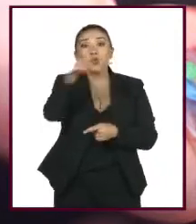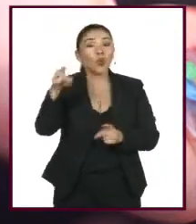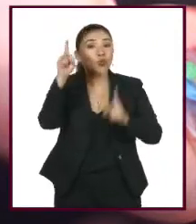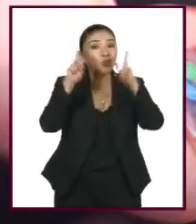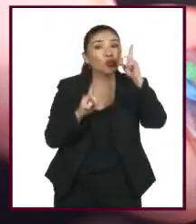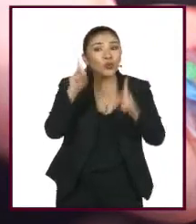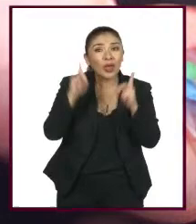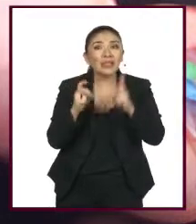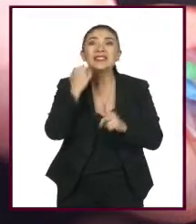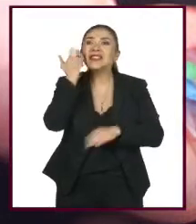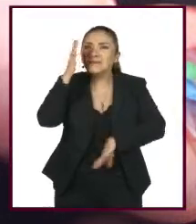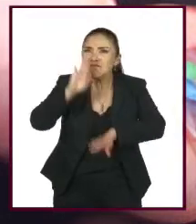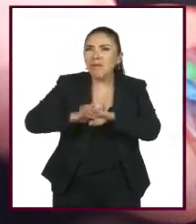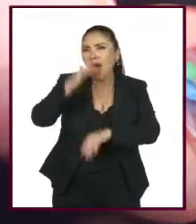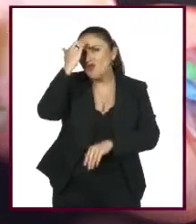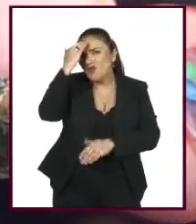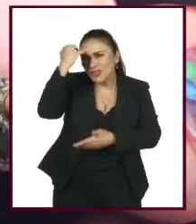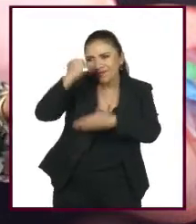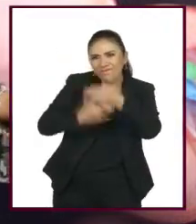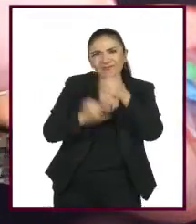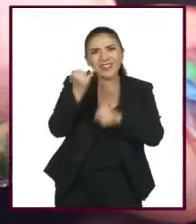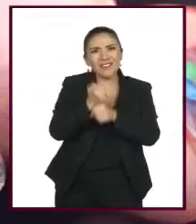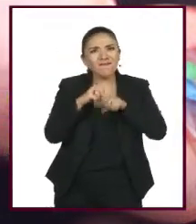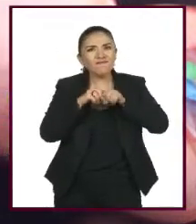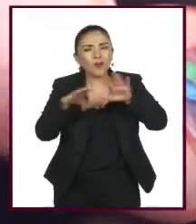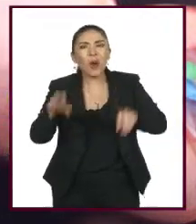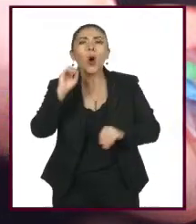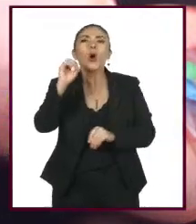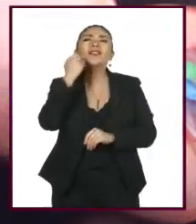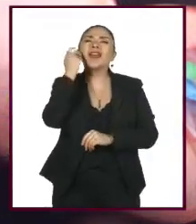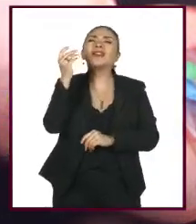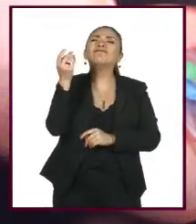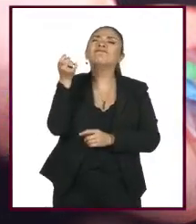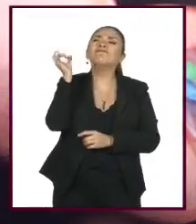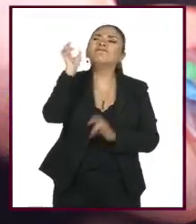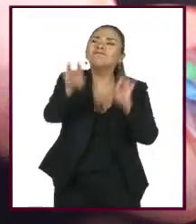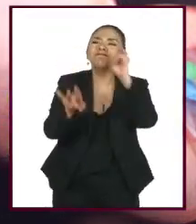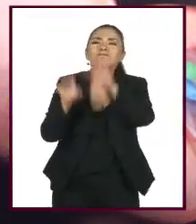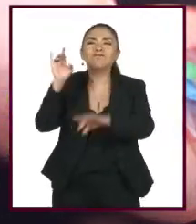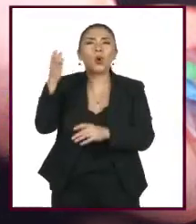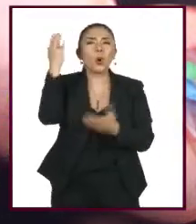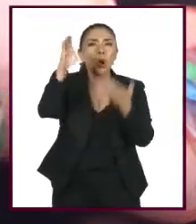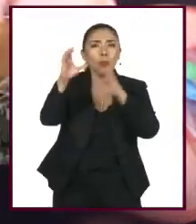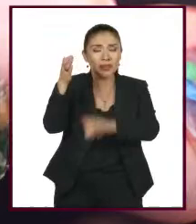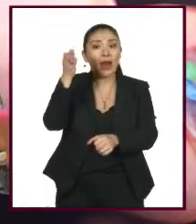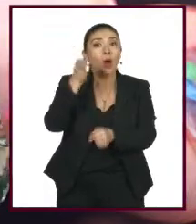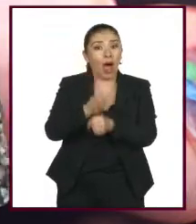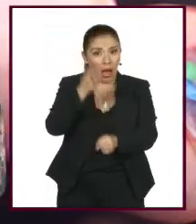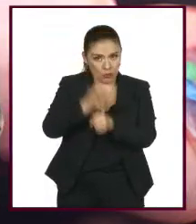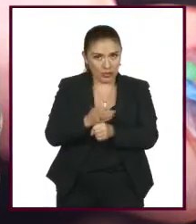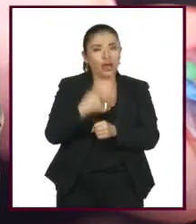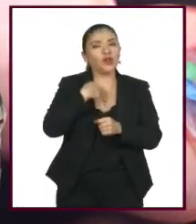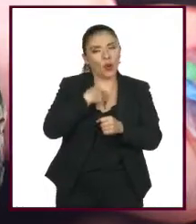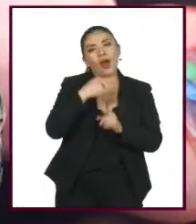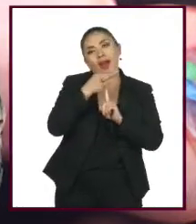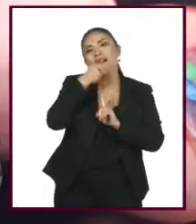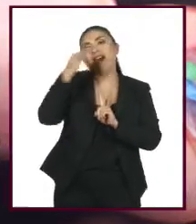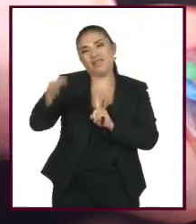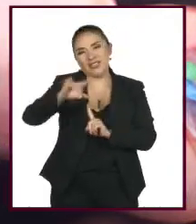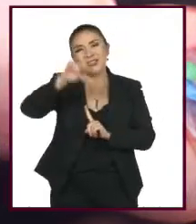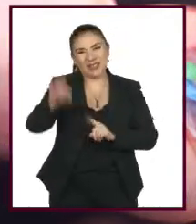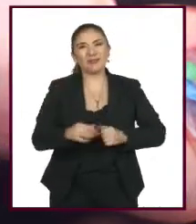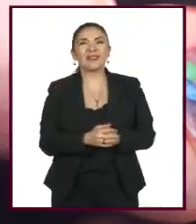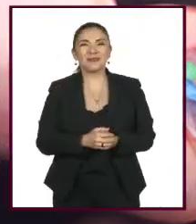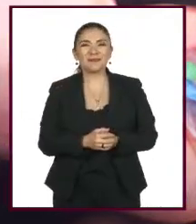dudas y quienes quieran hacerle llegar al doctor algún comentario, lo hagan en este momento, se los vamos a hacer llegar